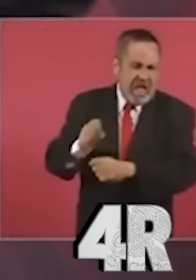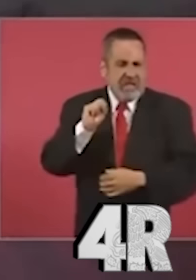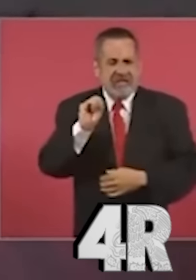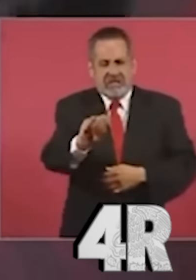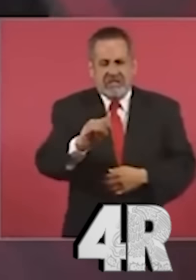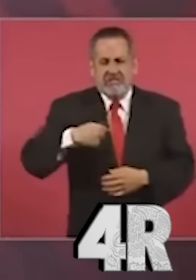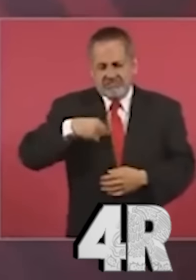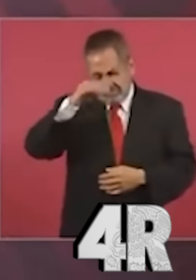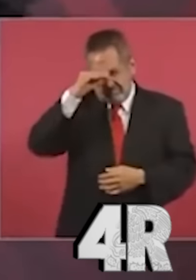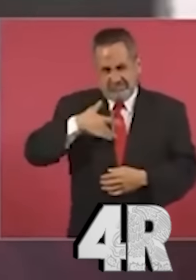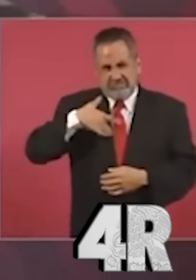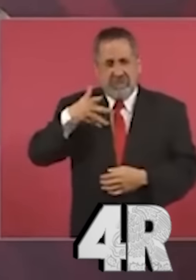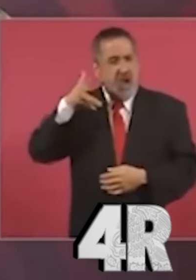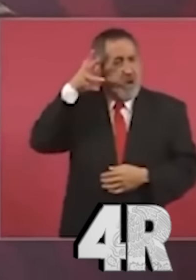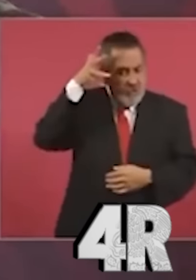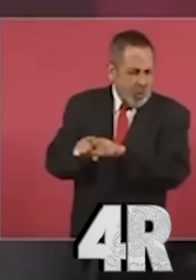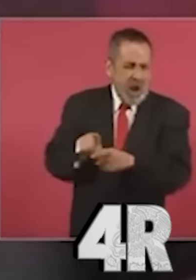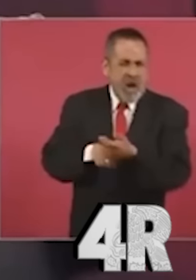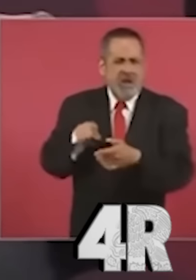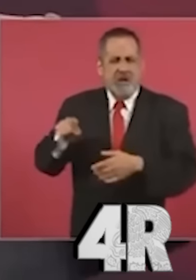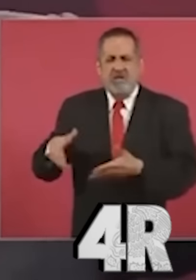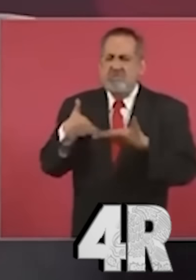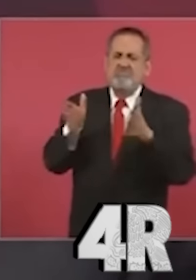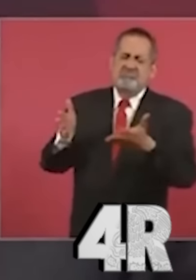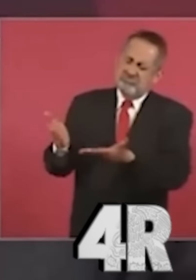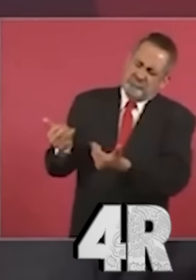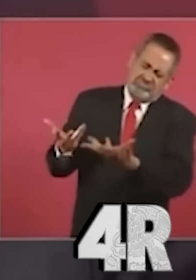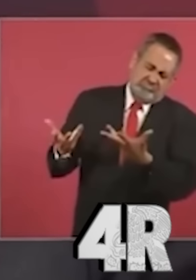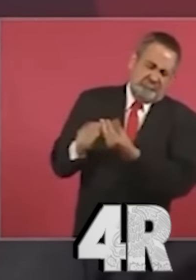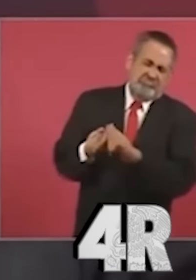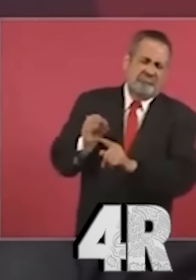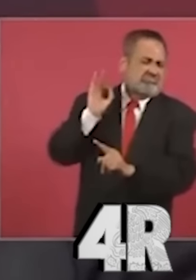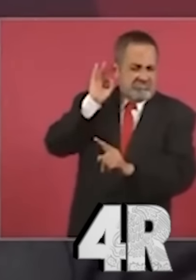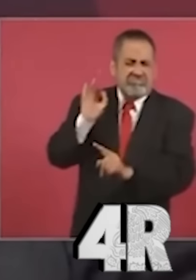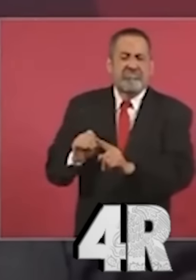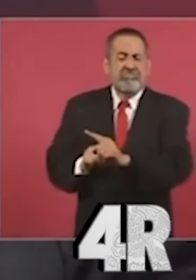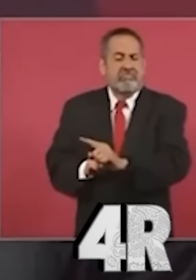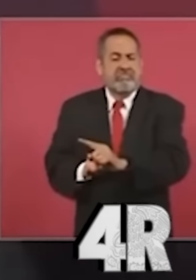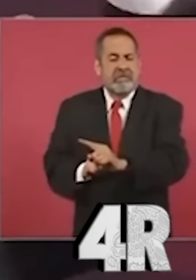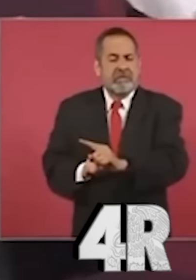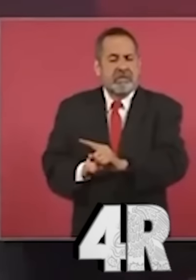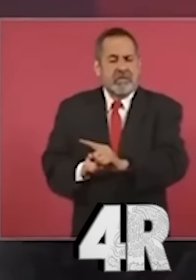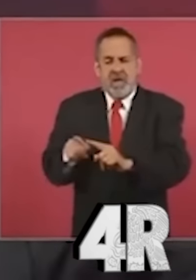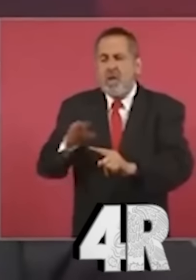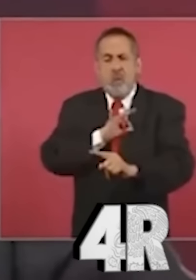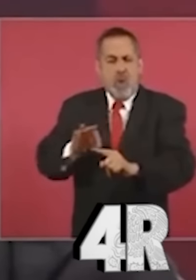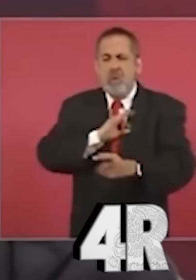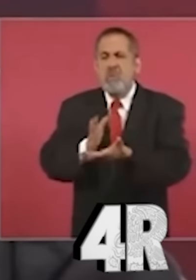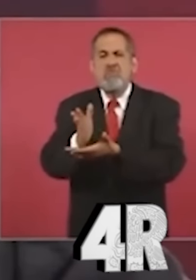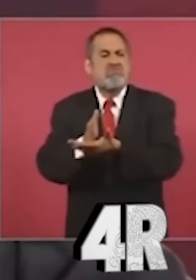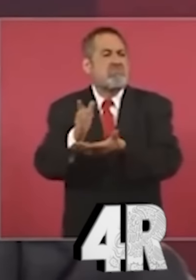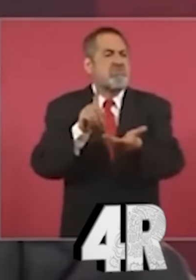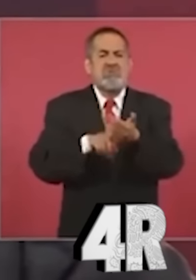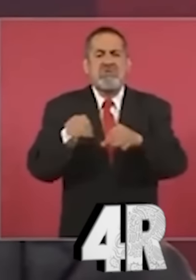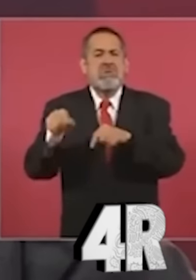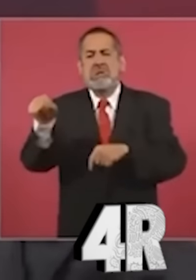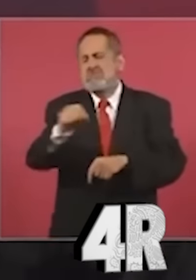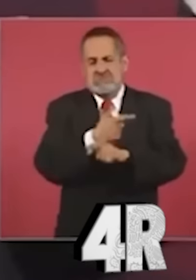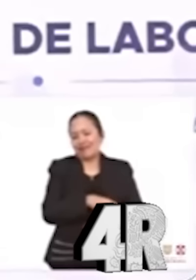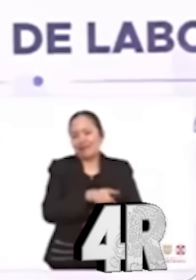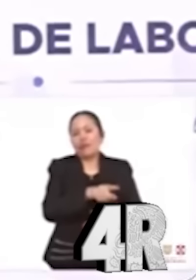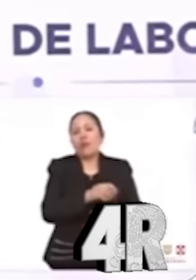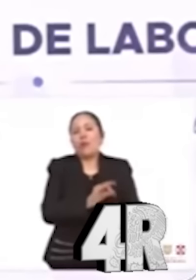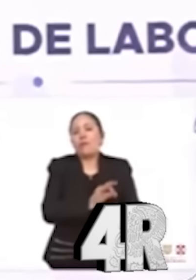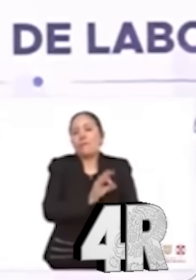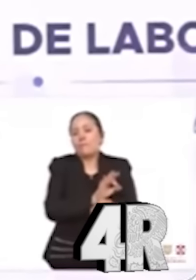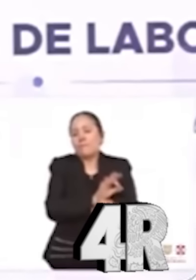cártel inmobiliario, no parar ninguna carpeta de investigación, no detenerlas y por supuesto no darles tiempo a estos